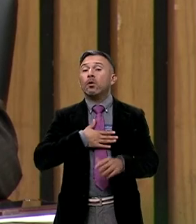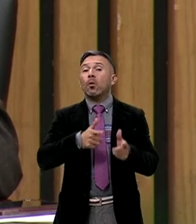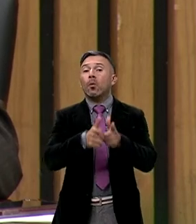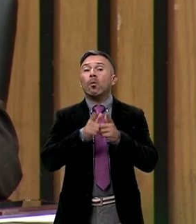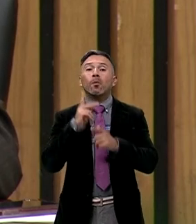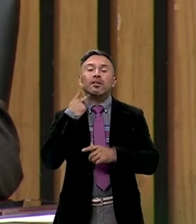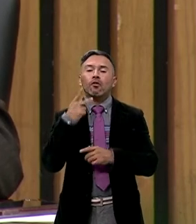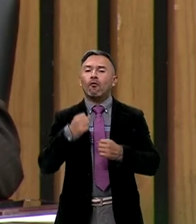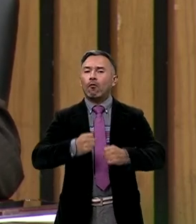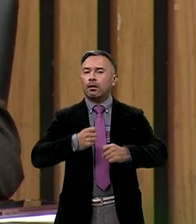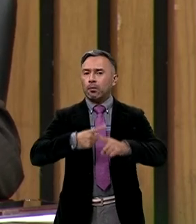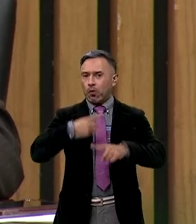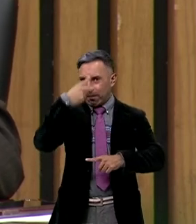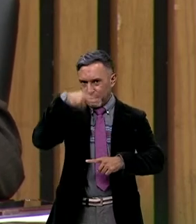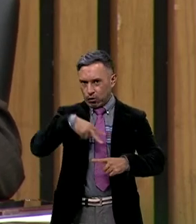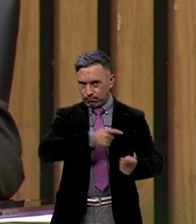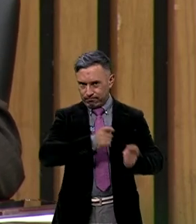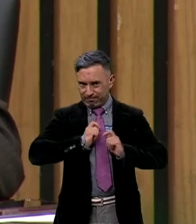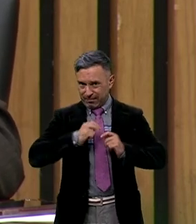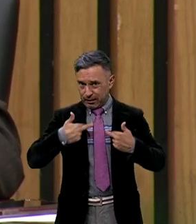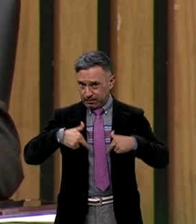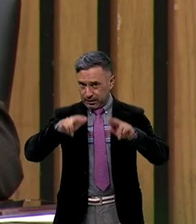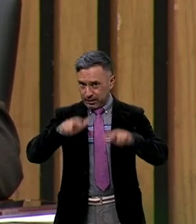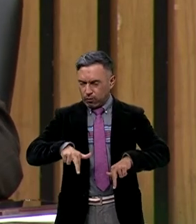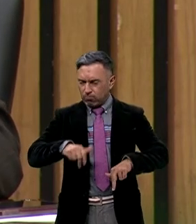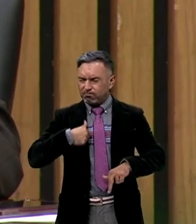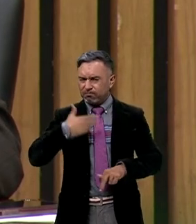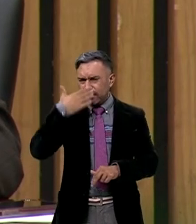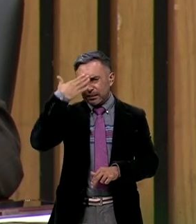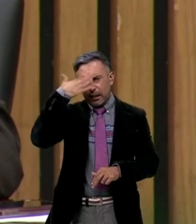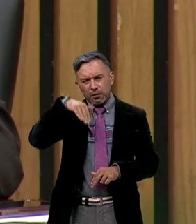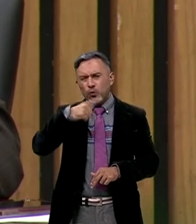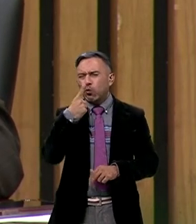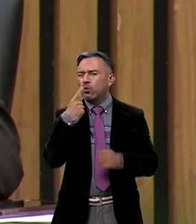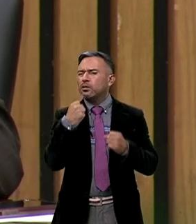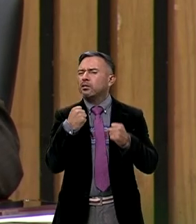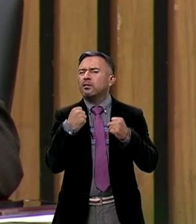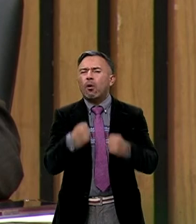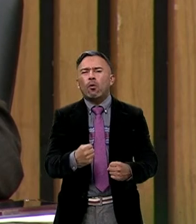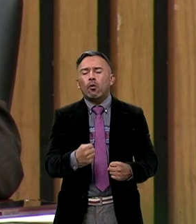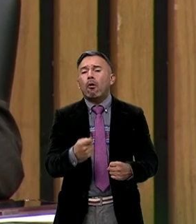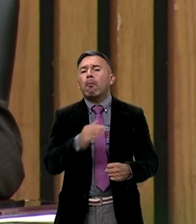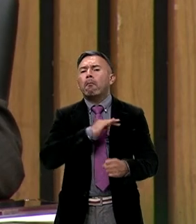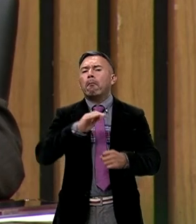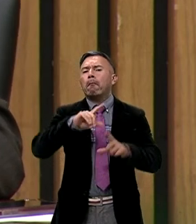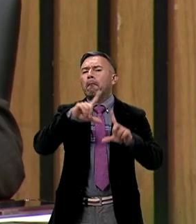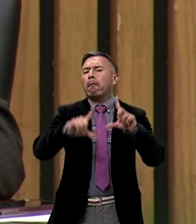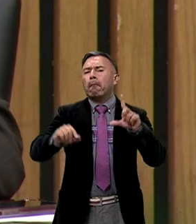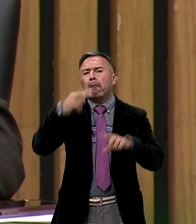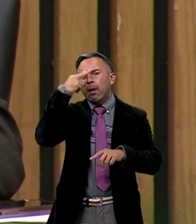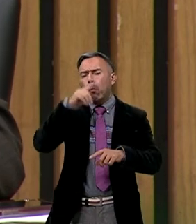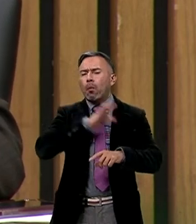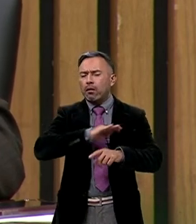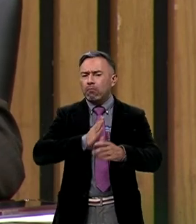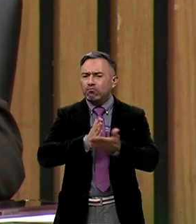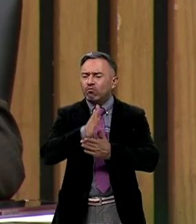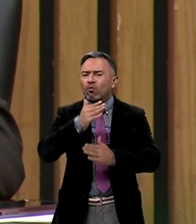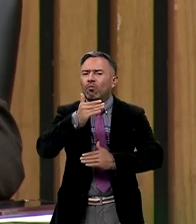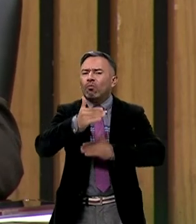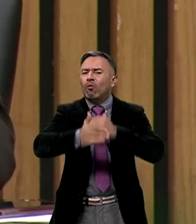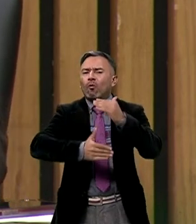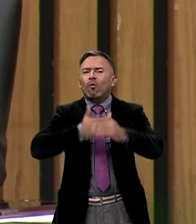se tiene la certeza de que la única forma de salir adelante con país es a través del involucramiento y